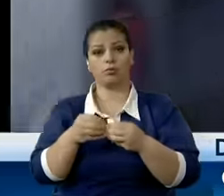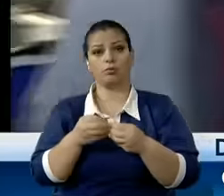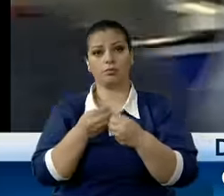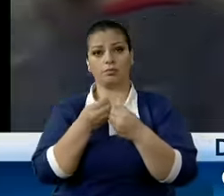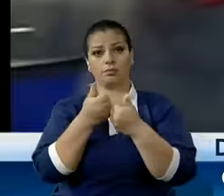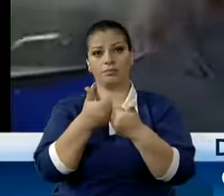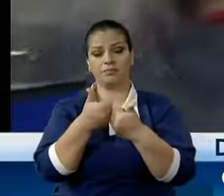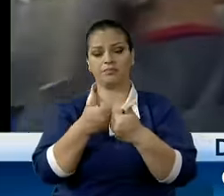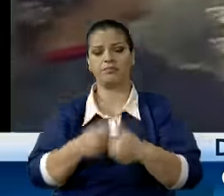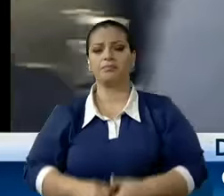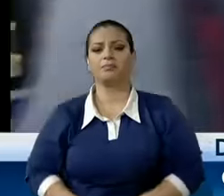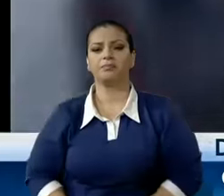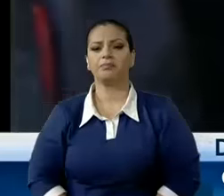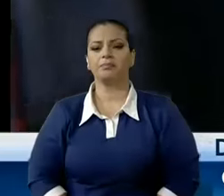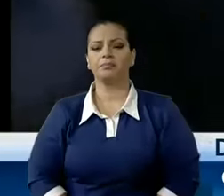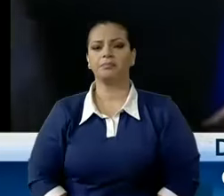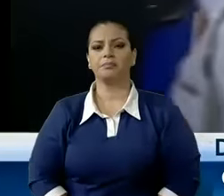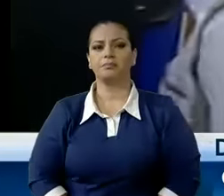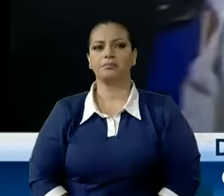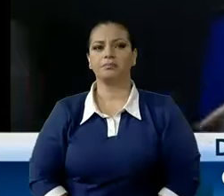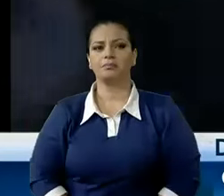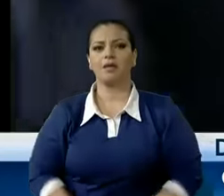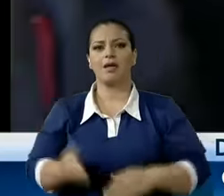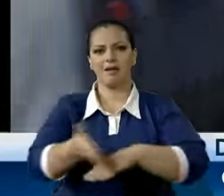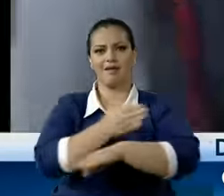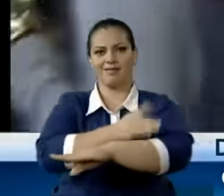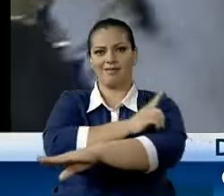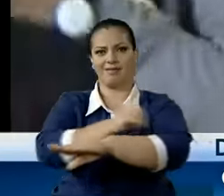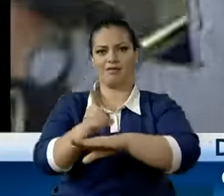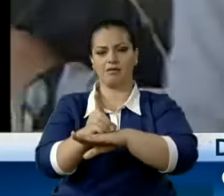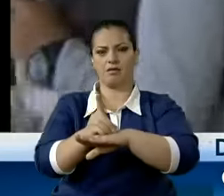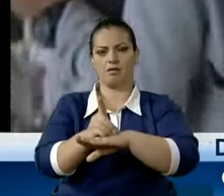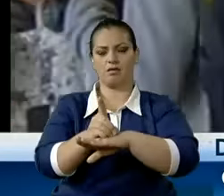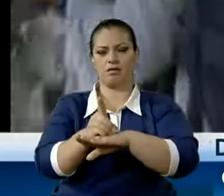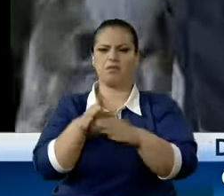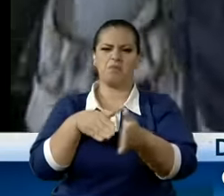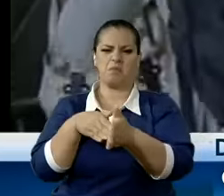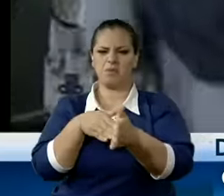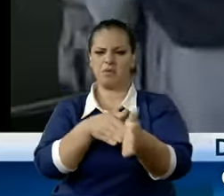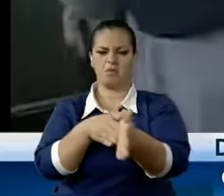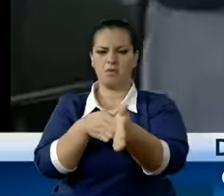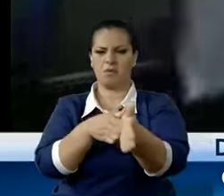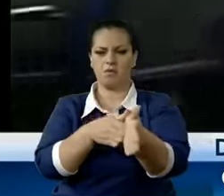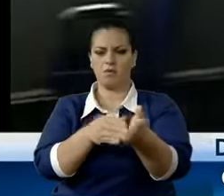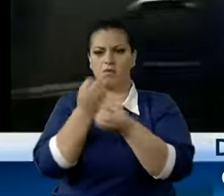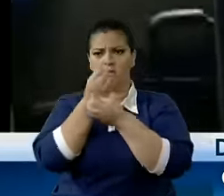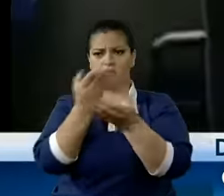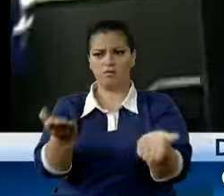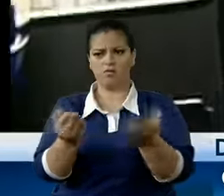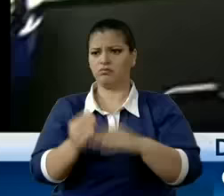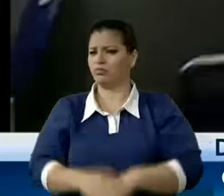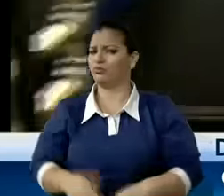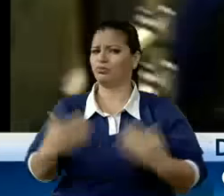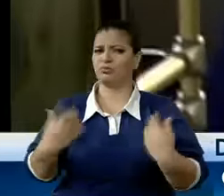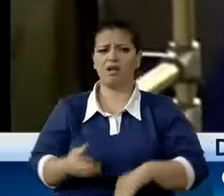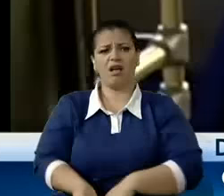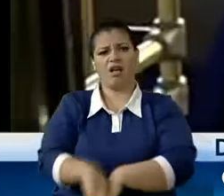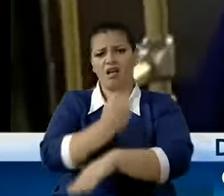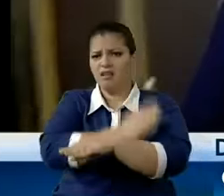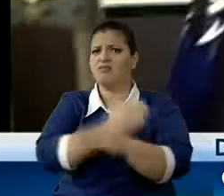censo. Aunque ya han dicho los directivos de la Metrovía que ellos cuentan desde hace mucho tiempo con todos los requerimientos